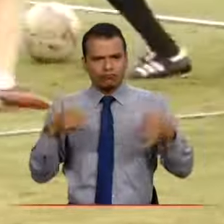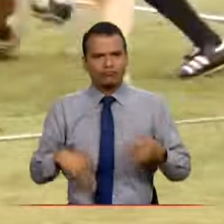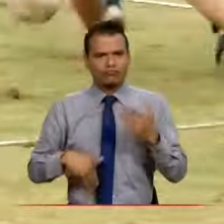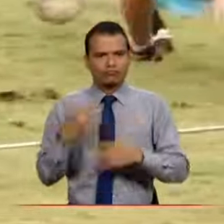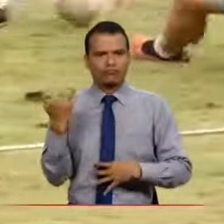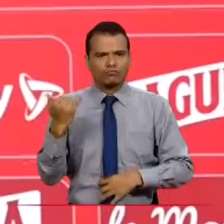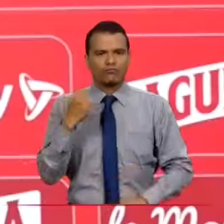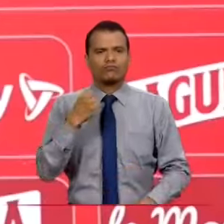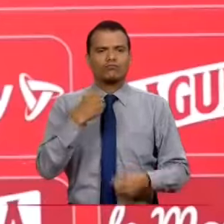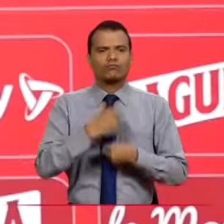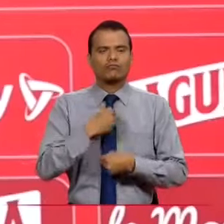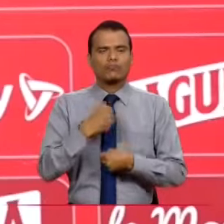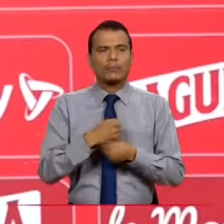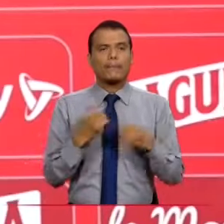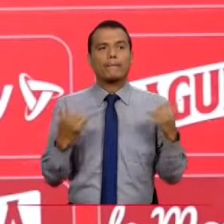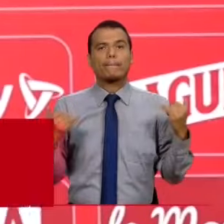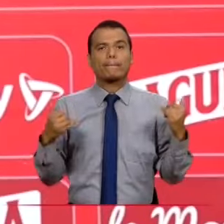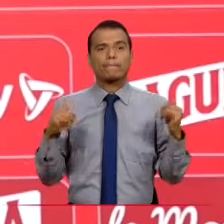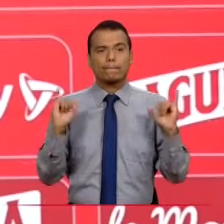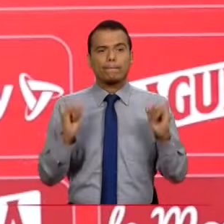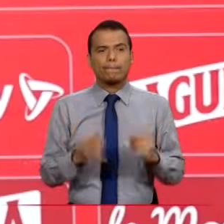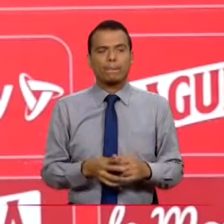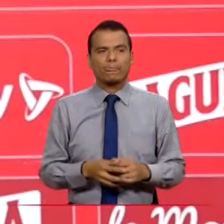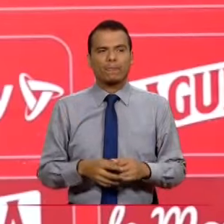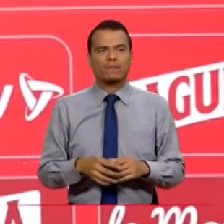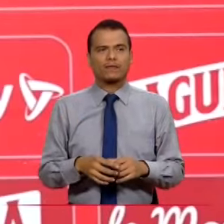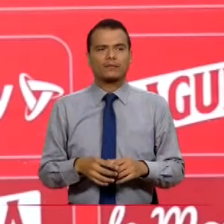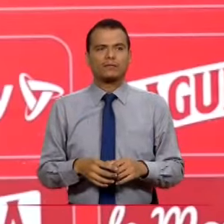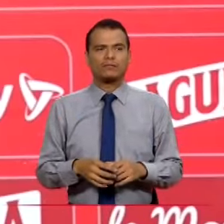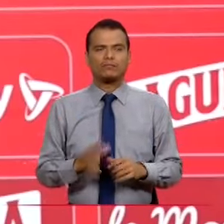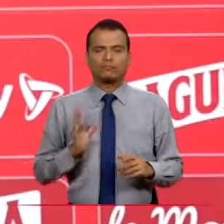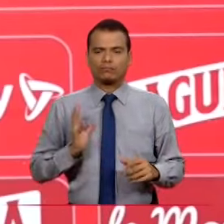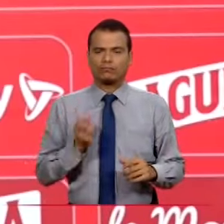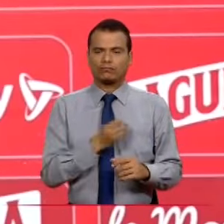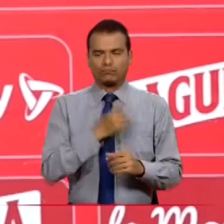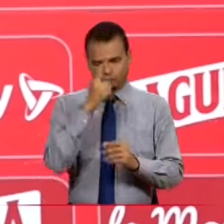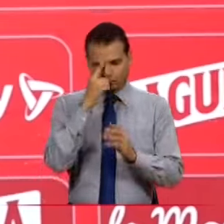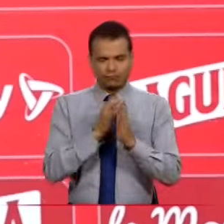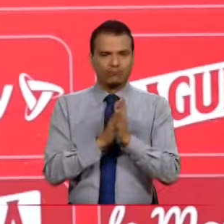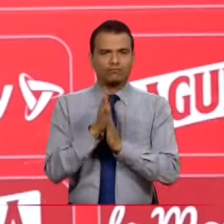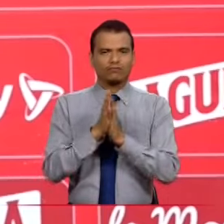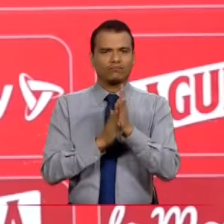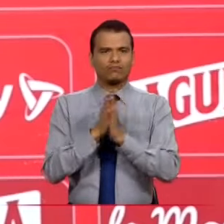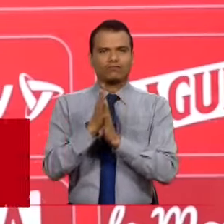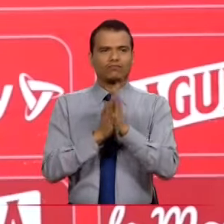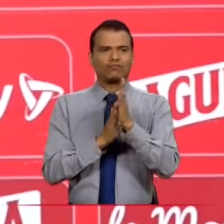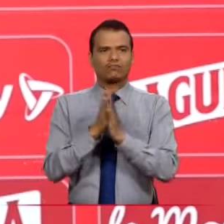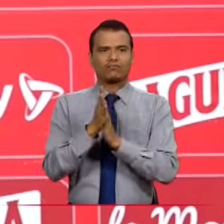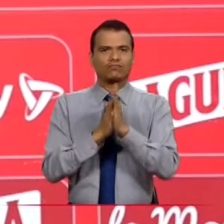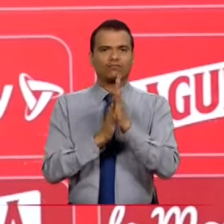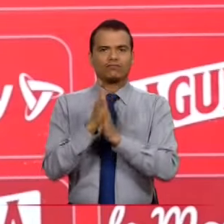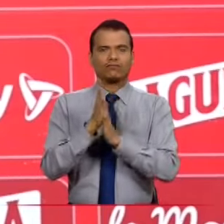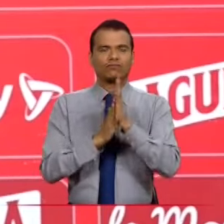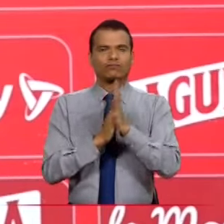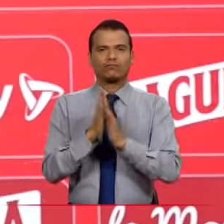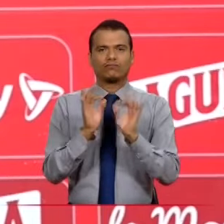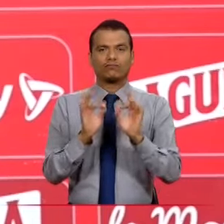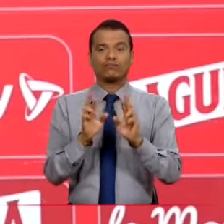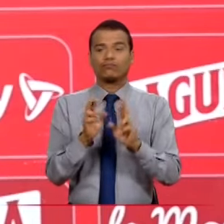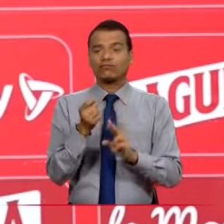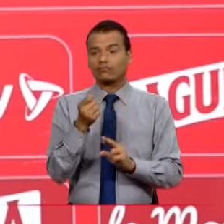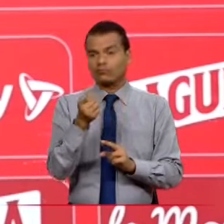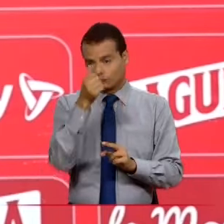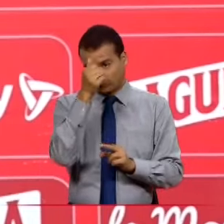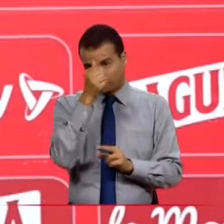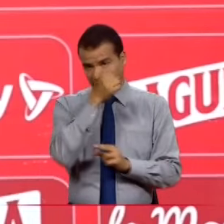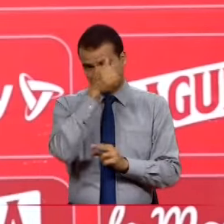el club siempre pensando en en lo que queremos hacer nosotros Ojalá que lo podamos plasmar el domingo en